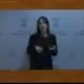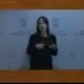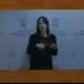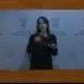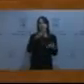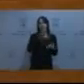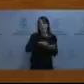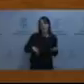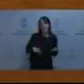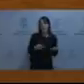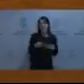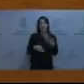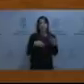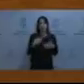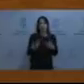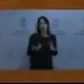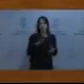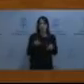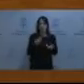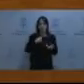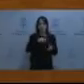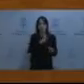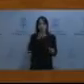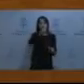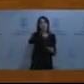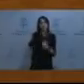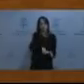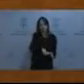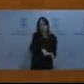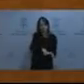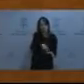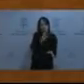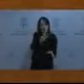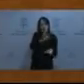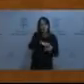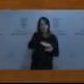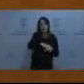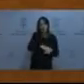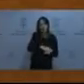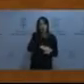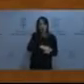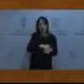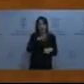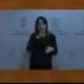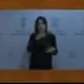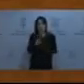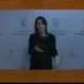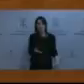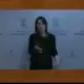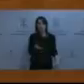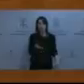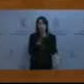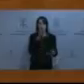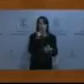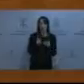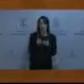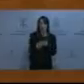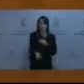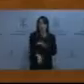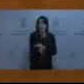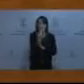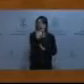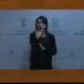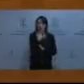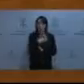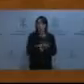Bueno, ¿por qué no sumarnos nosotros a un proyecto que puede que salga algo y puede que no? Pero es